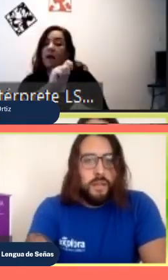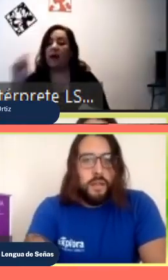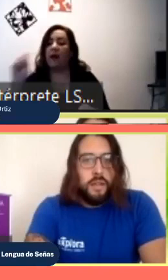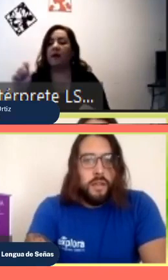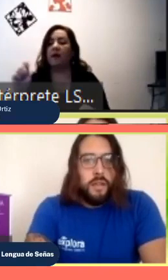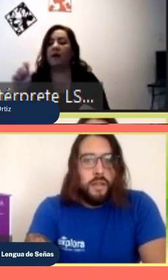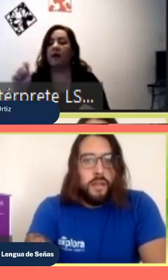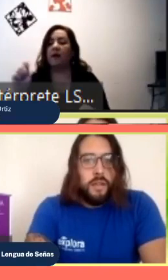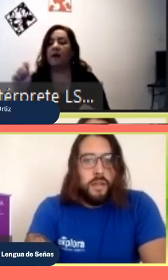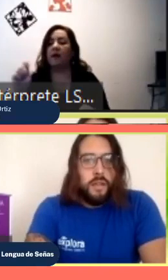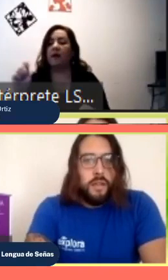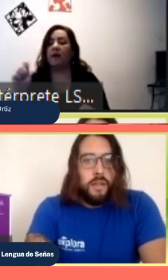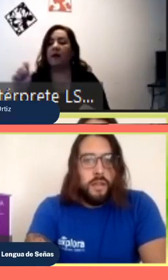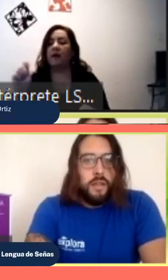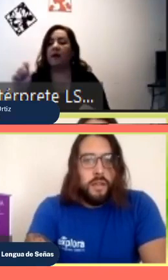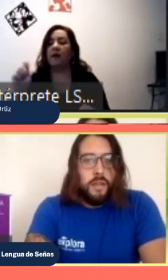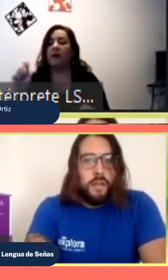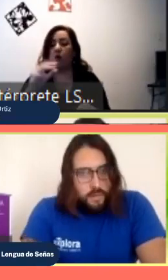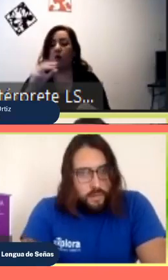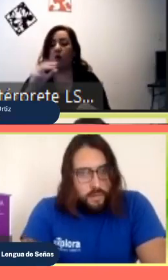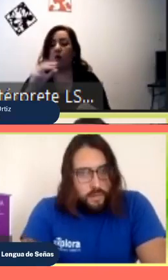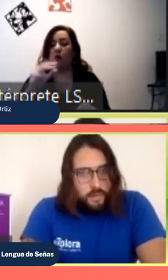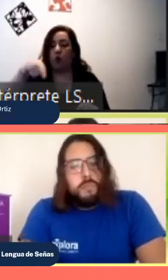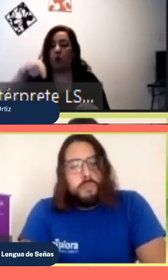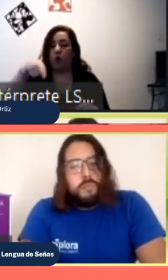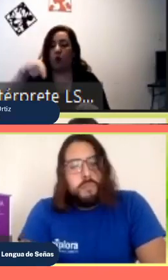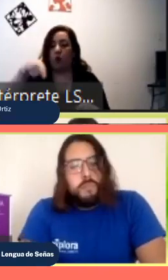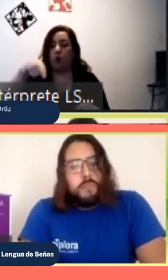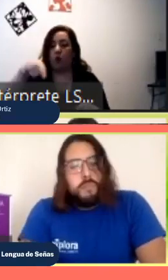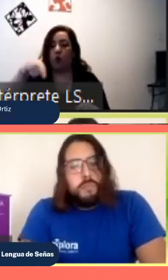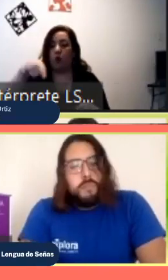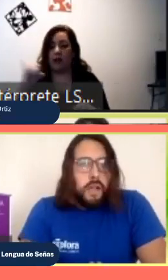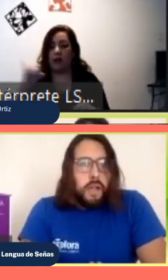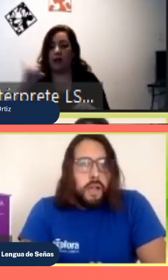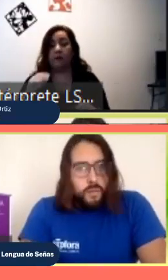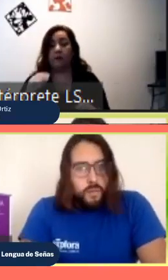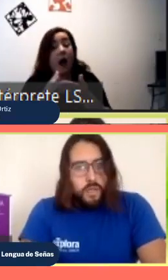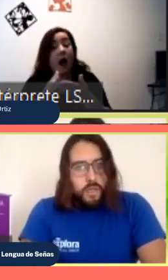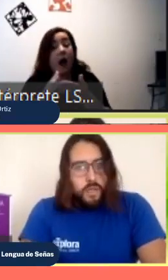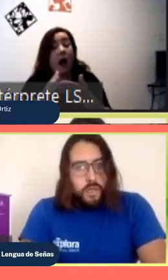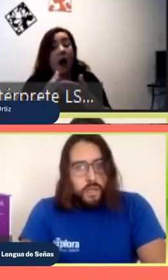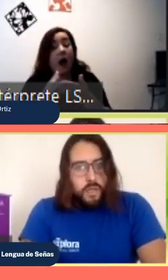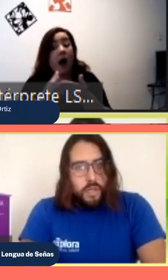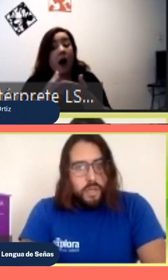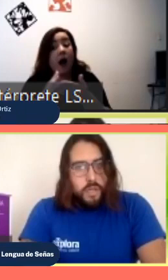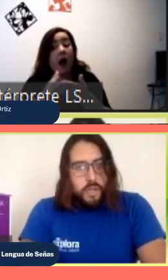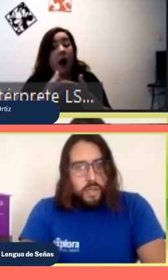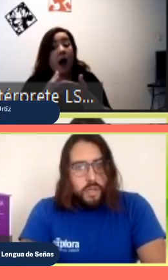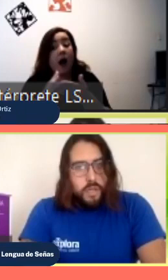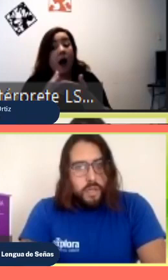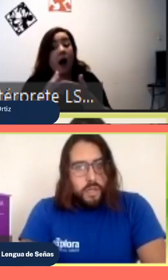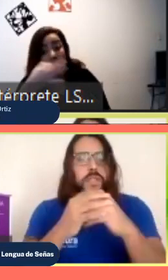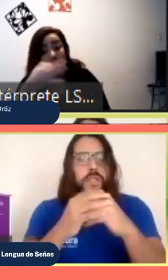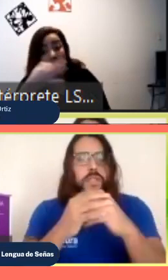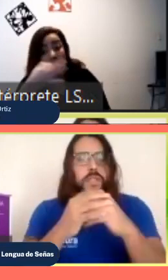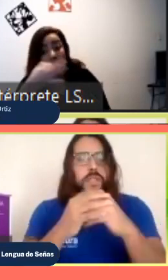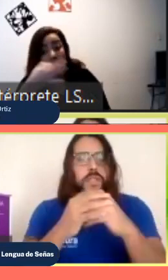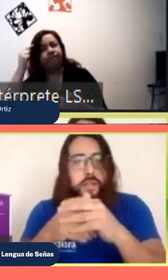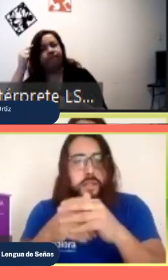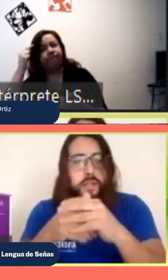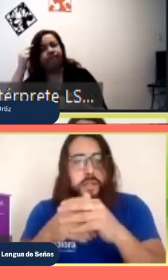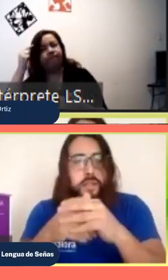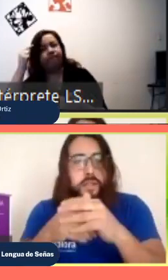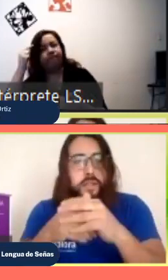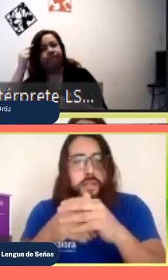González. Al comenzar, queremos contarle a cada uno de ustedes que, pensando en la integración de todos y todas,